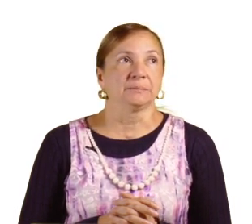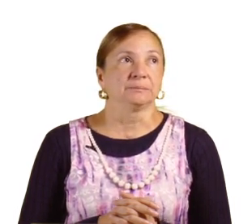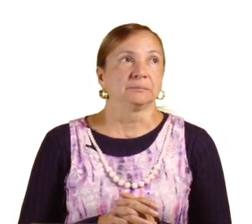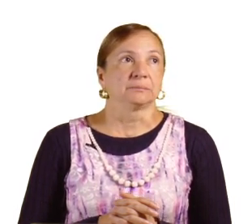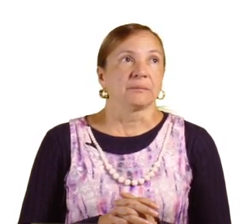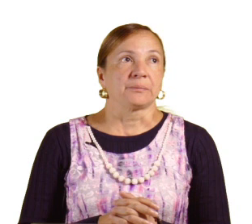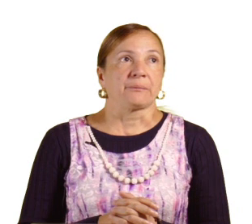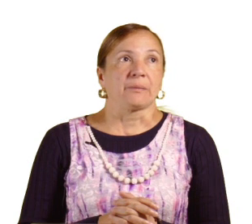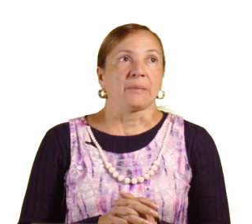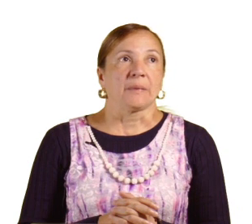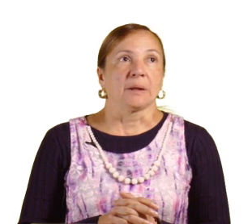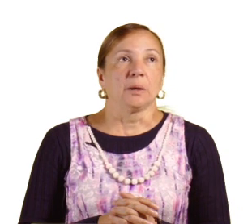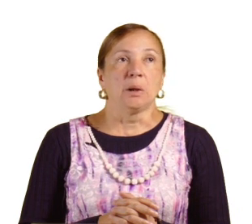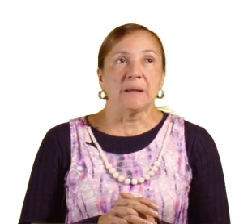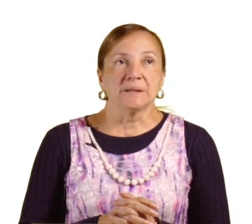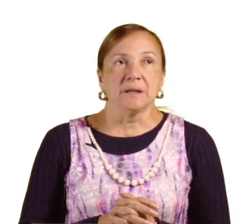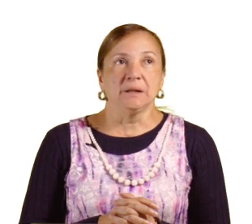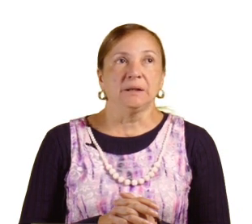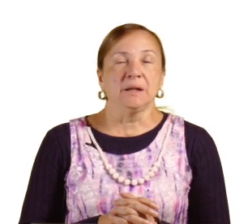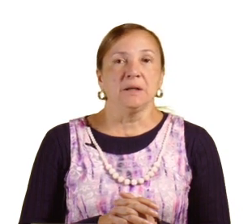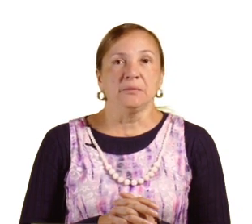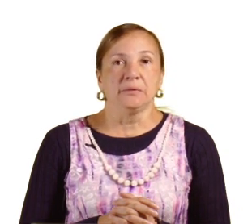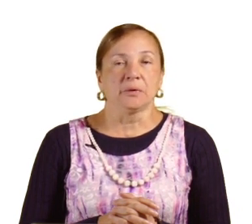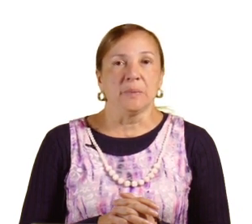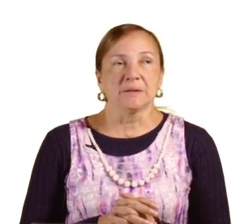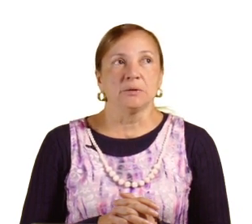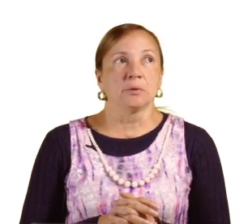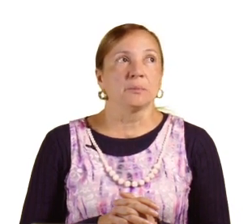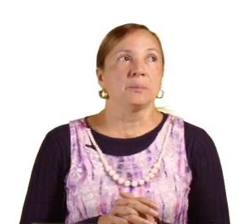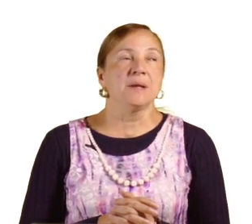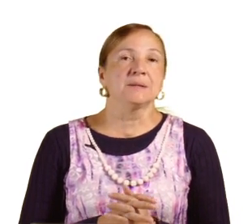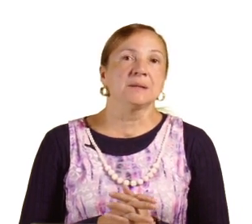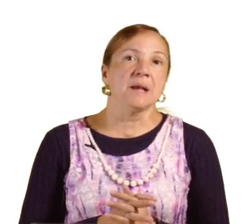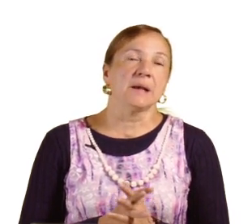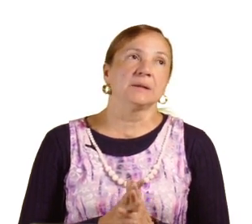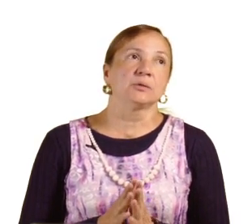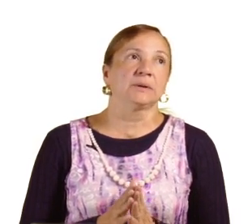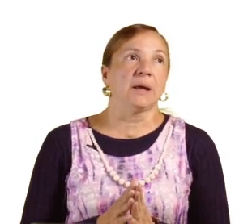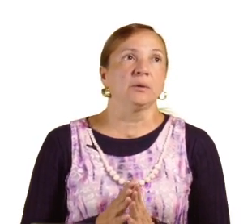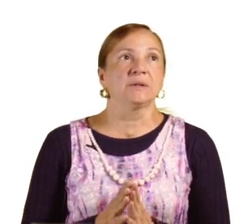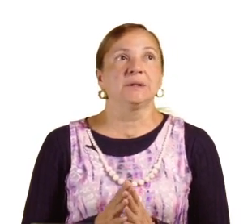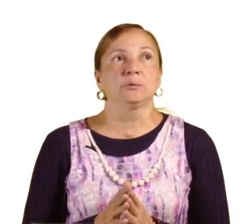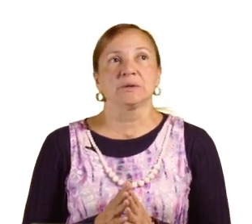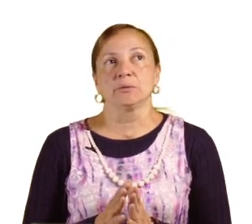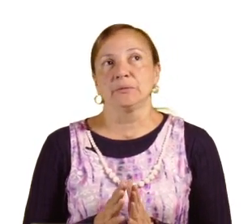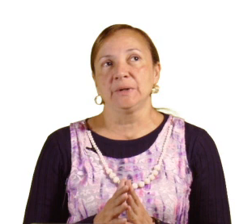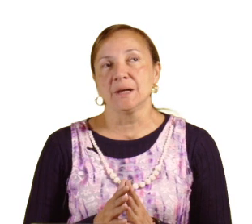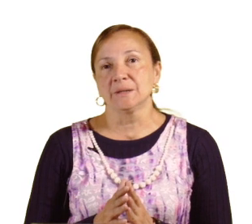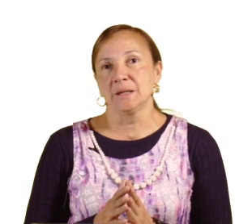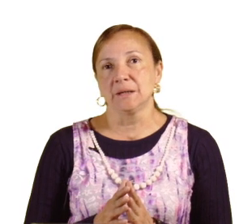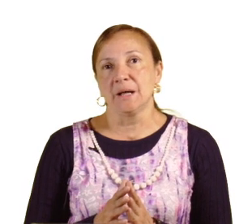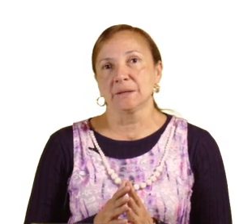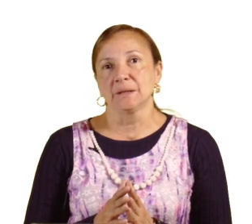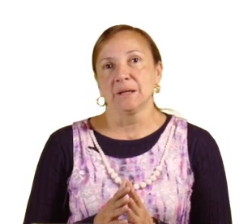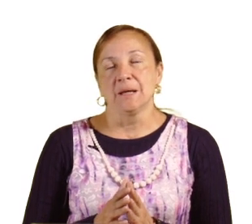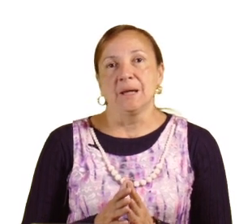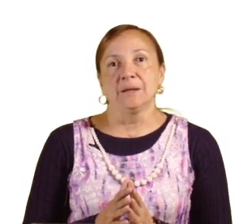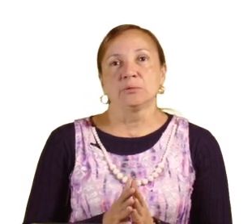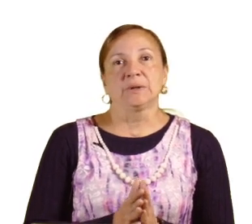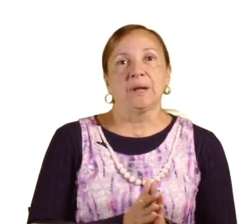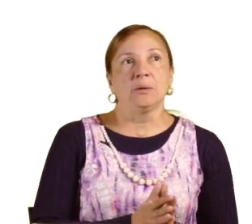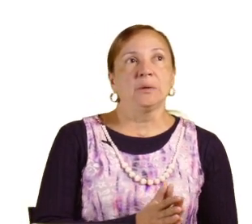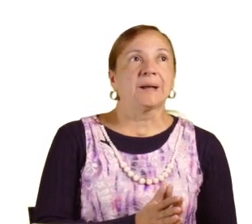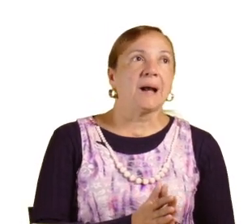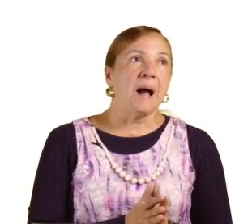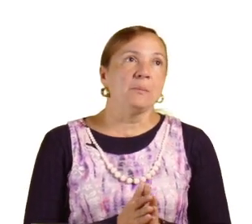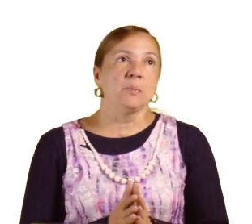presentar la siguiente información, bien sea en su estado de situación financiera, en